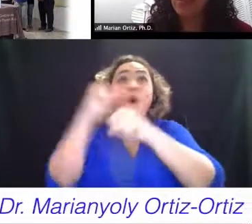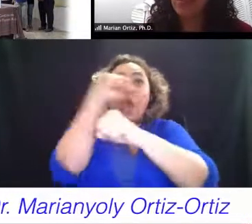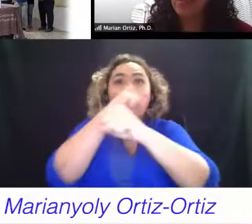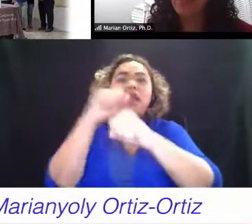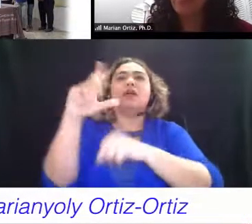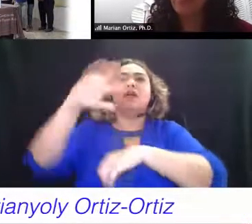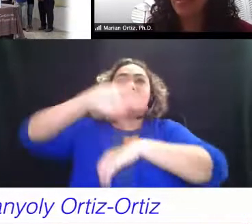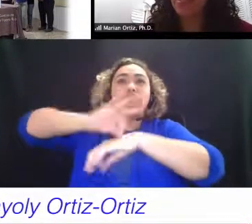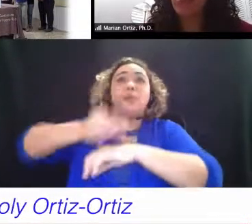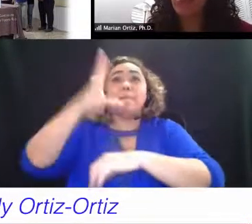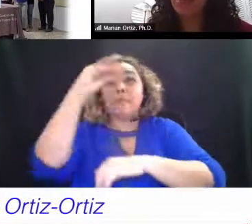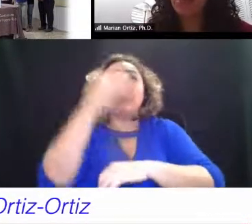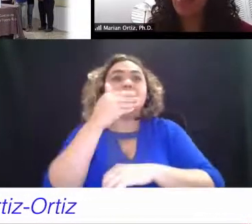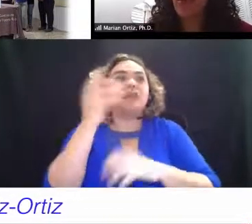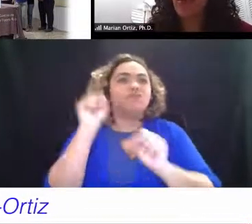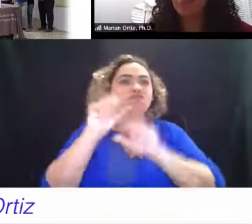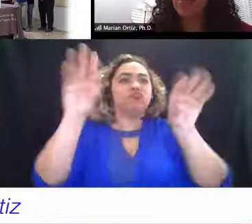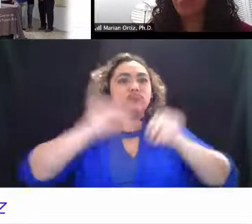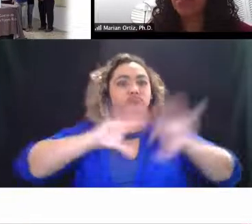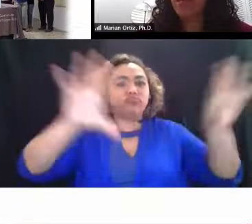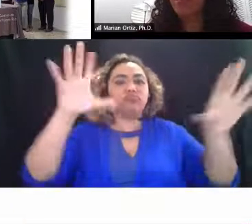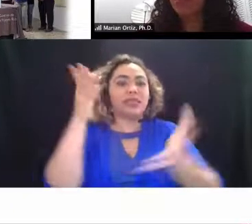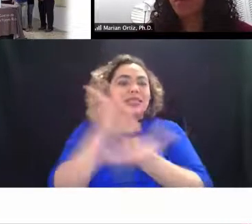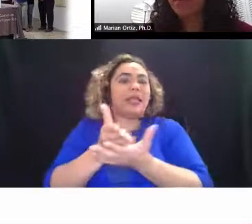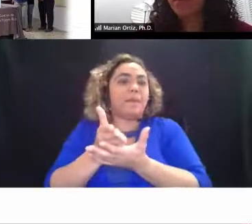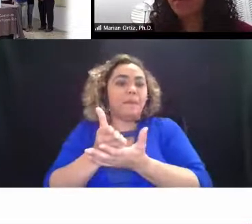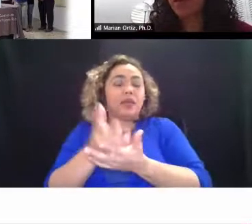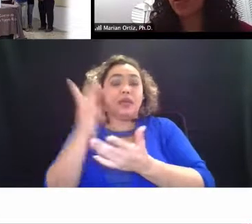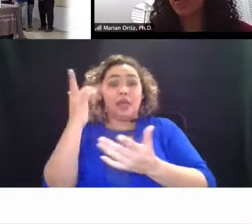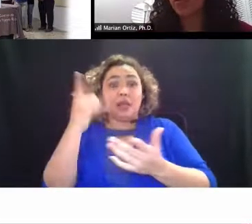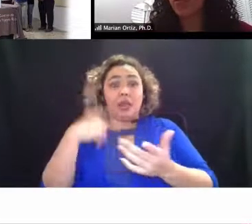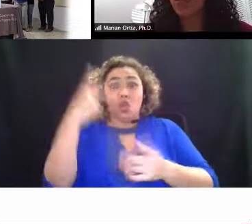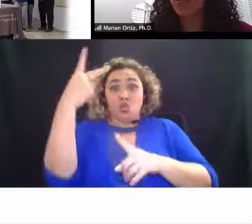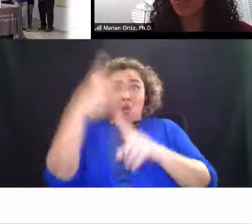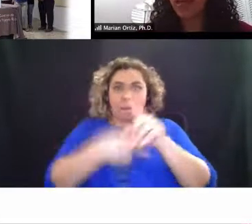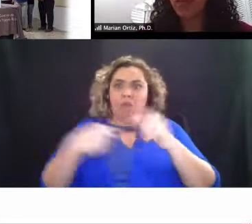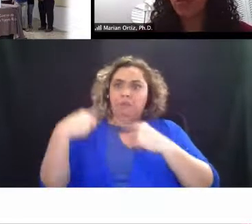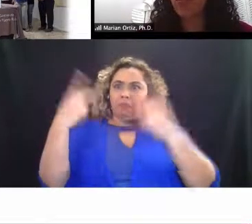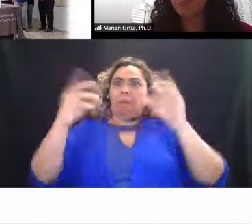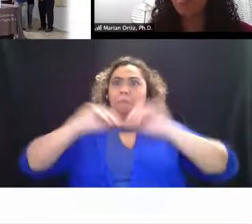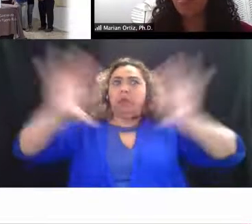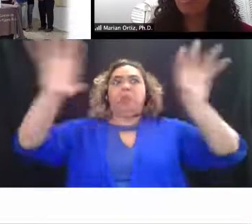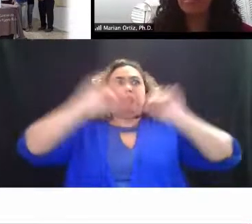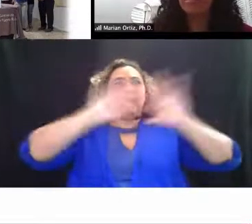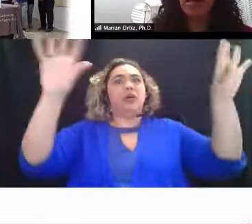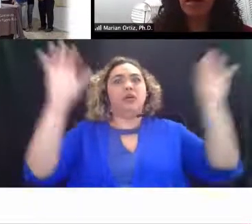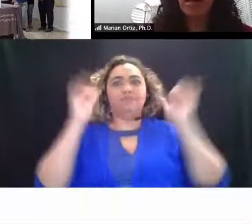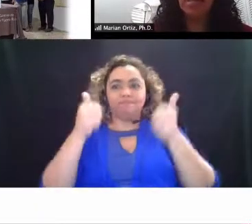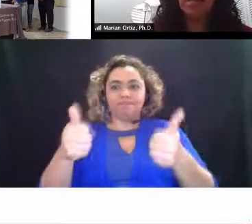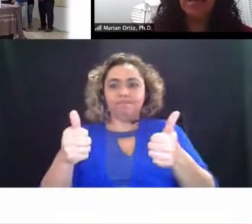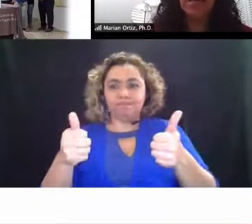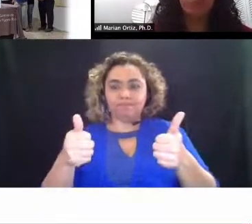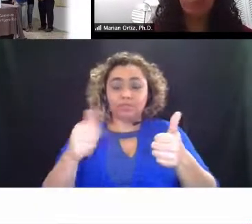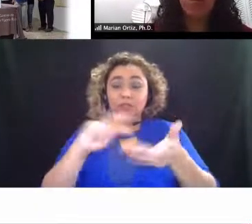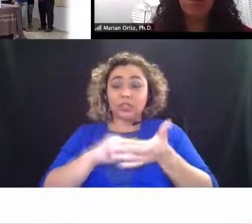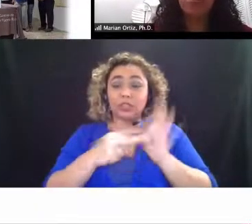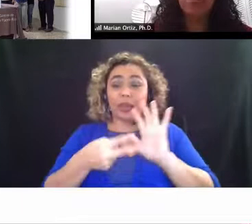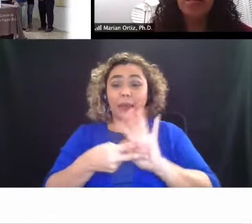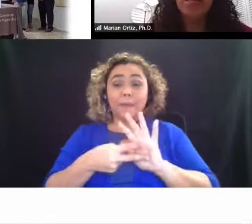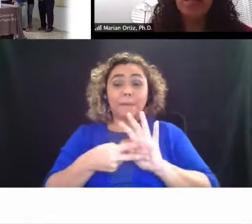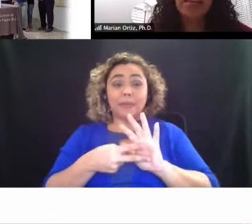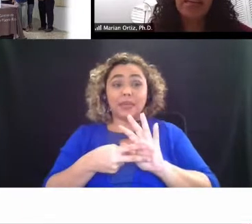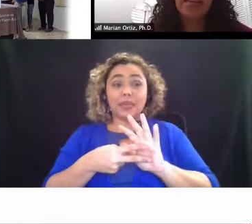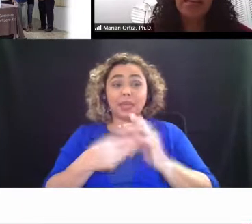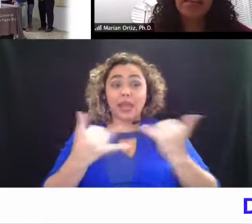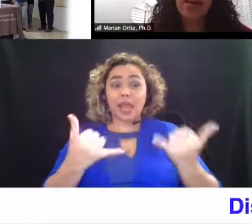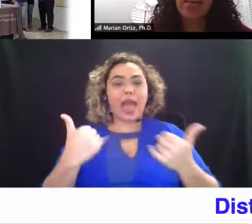tan efectiva que hemos logrado, llevamos ya 2 meses liberando mosquitos con mucho éxito. Así que en conclusión, el